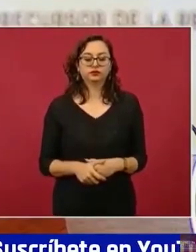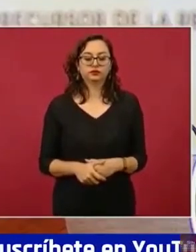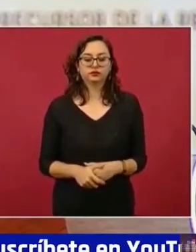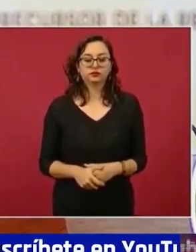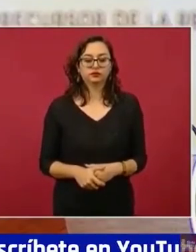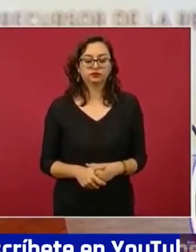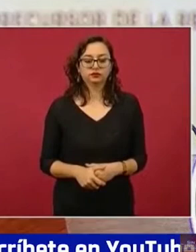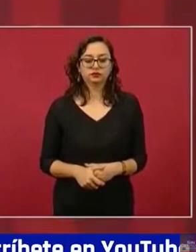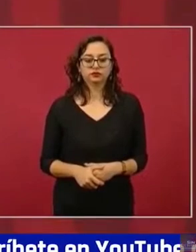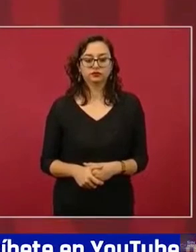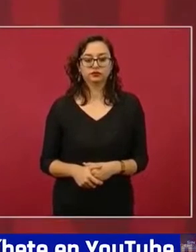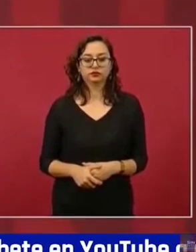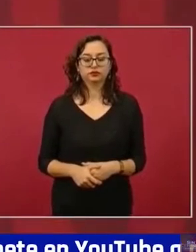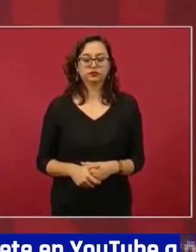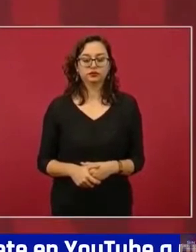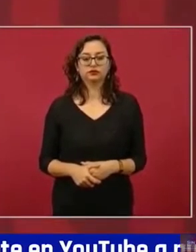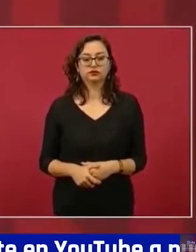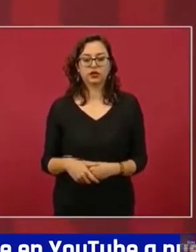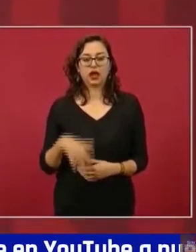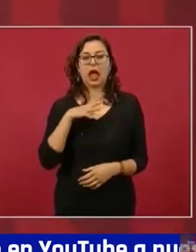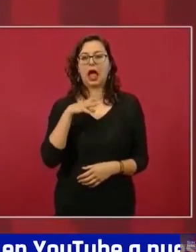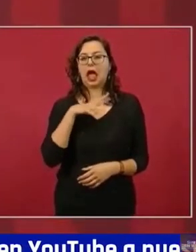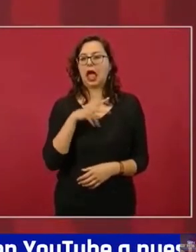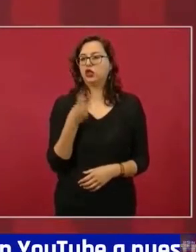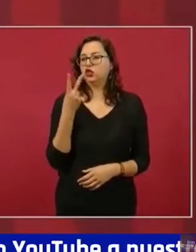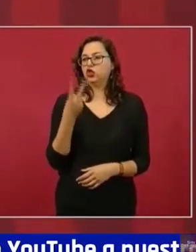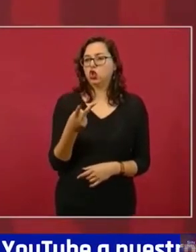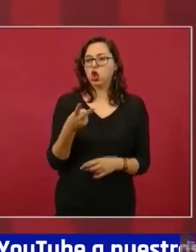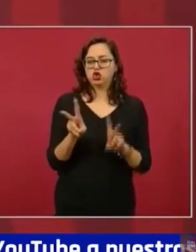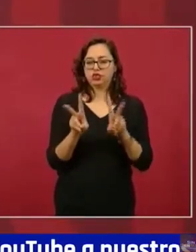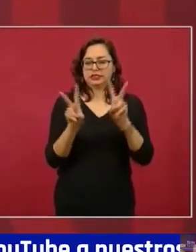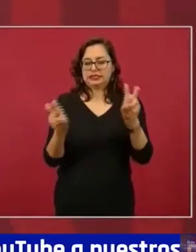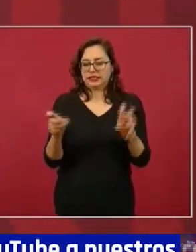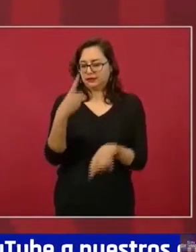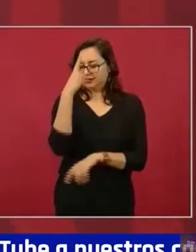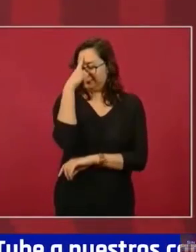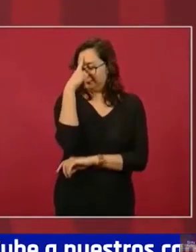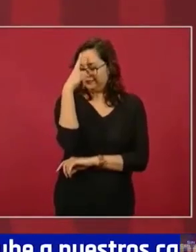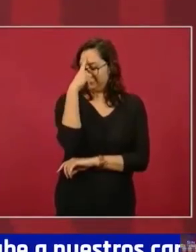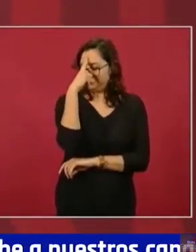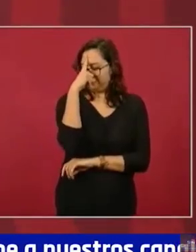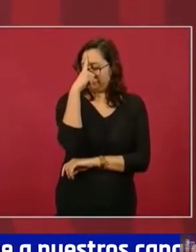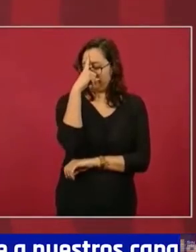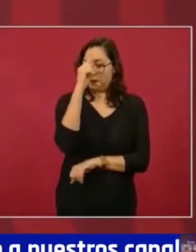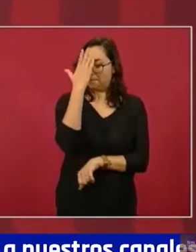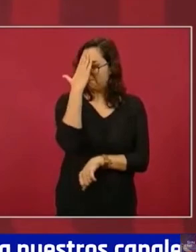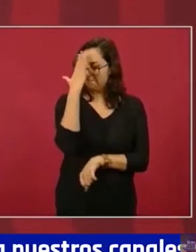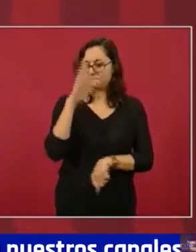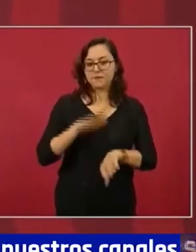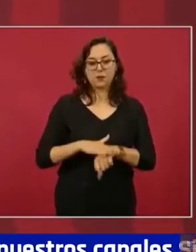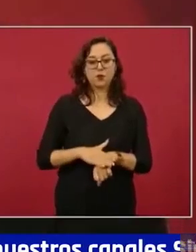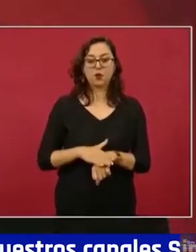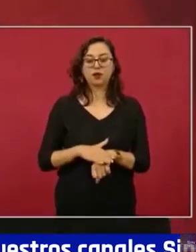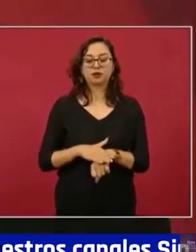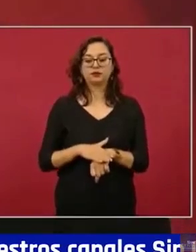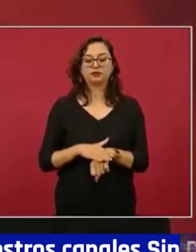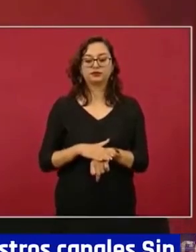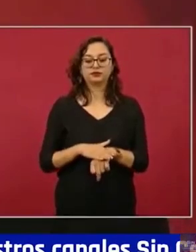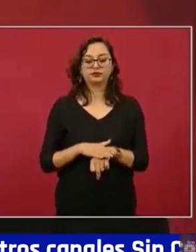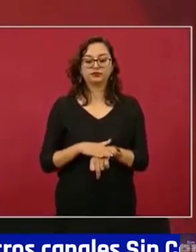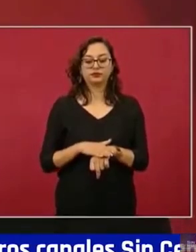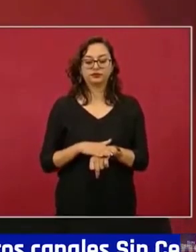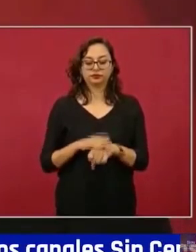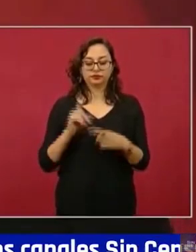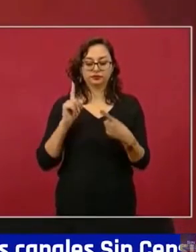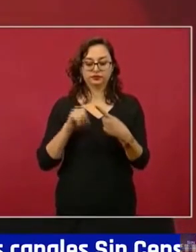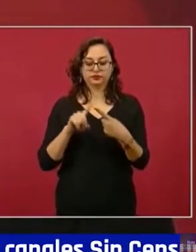precisas, muy fijas, que se me fijaron. Una, cuando invita a García